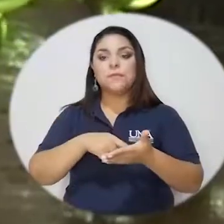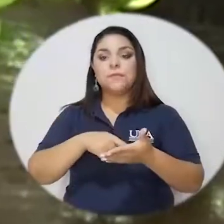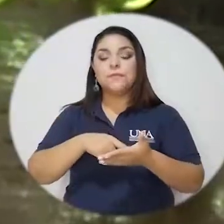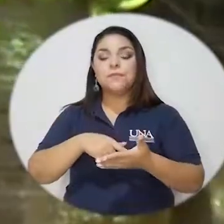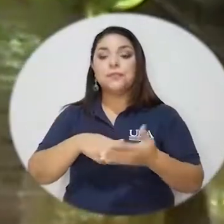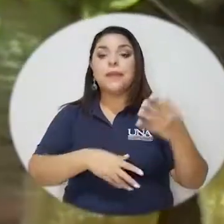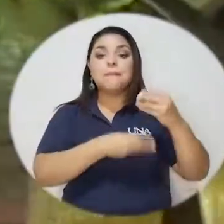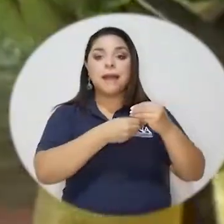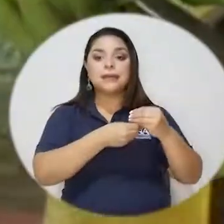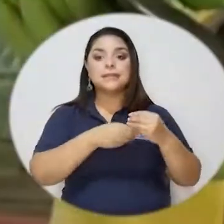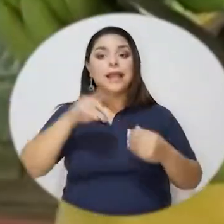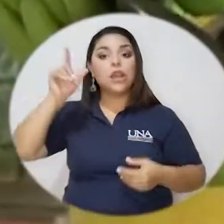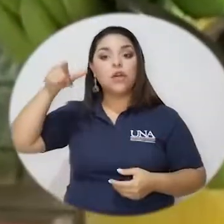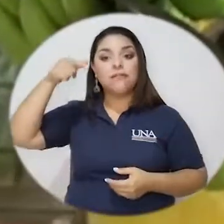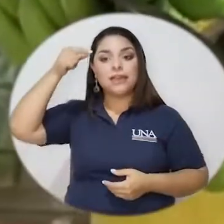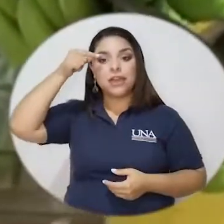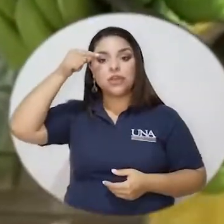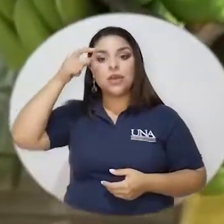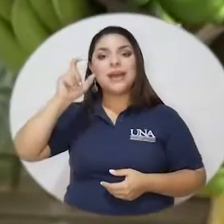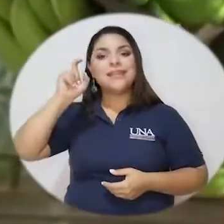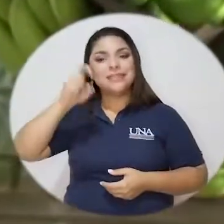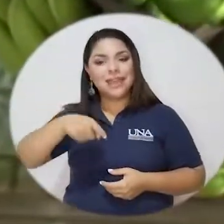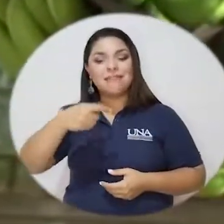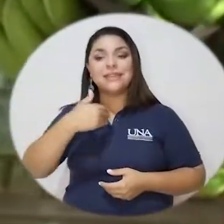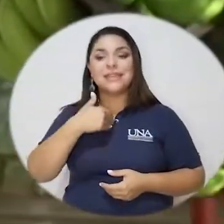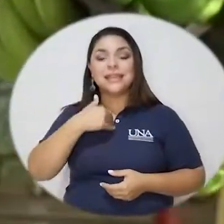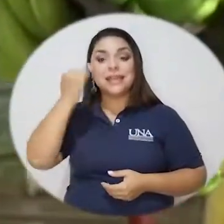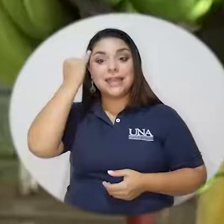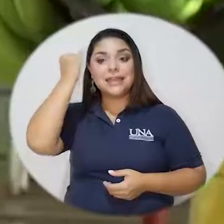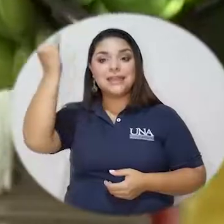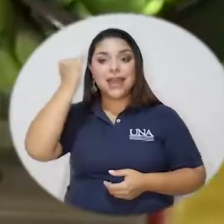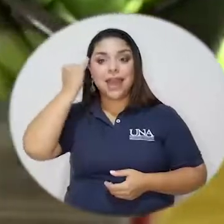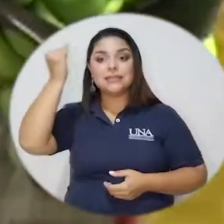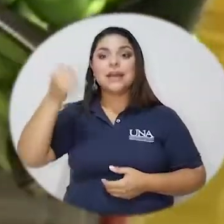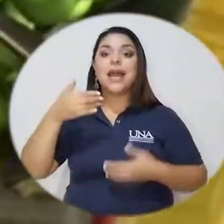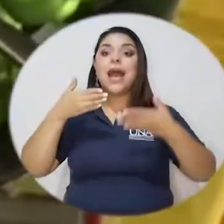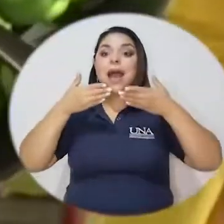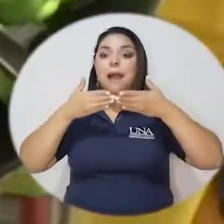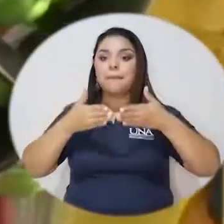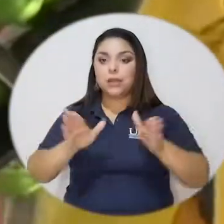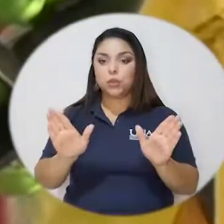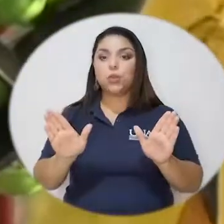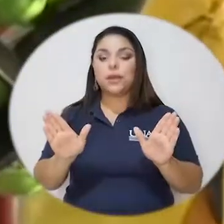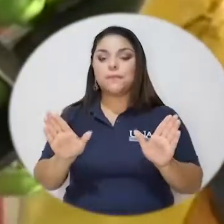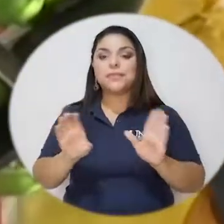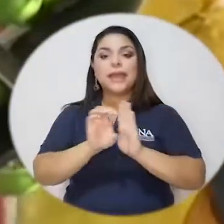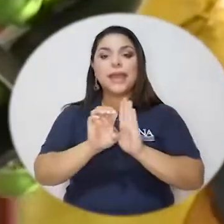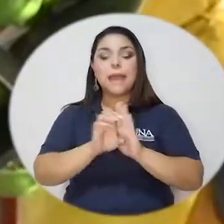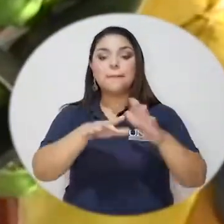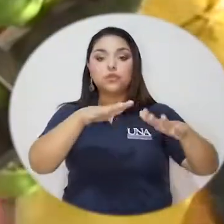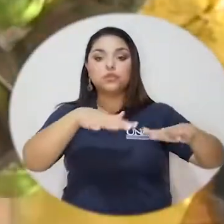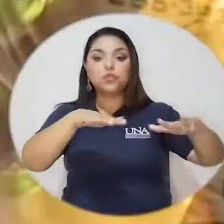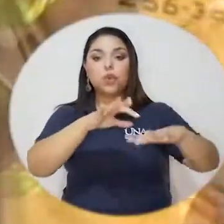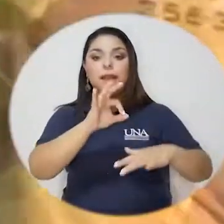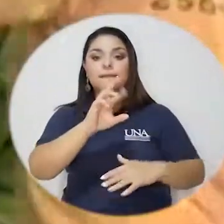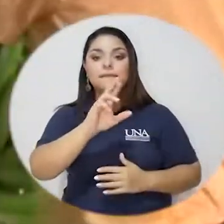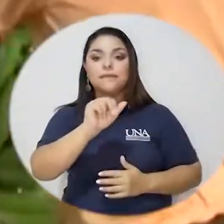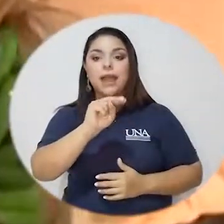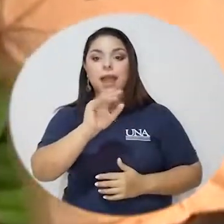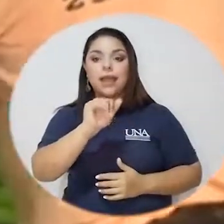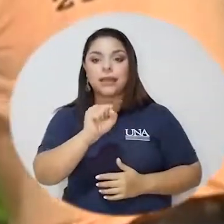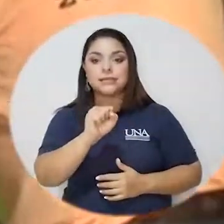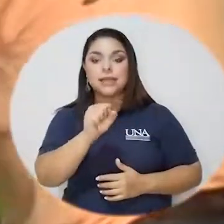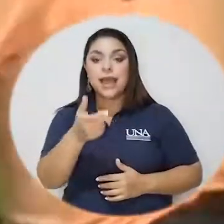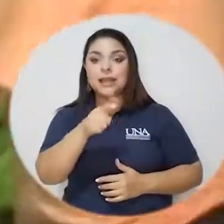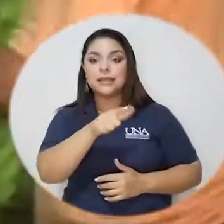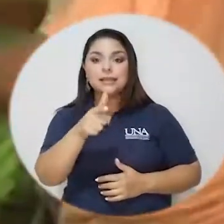materia. Pero por otro lado, el gobierno debería generar iniciativas de apertura, por ejemplo, de zonas francas